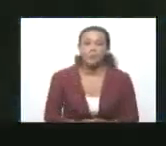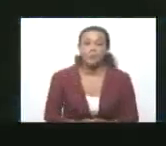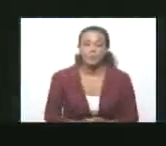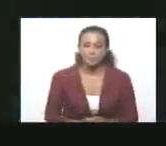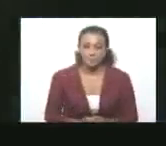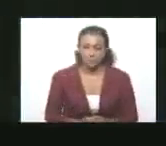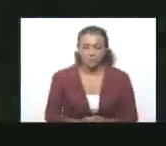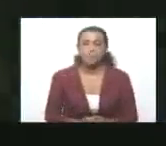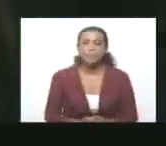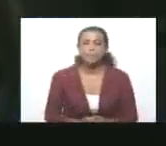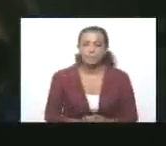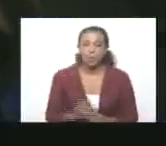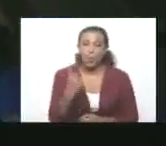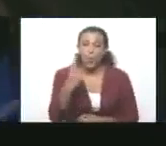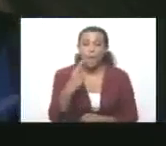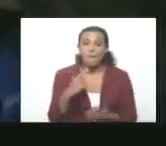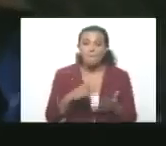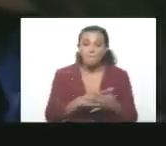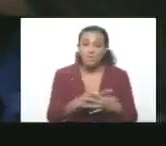general, presidente,